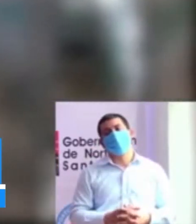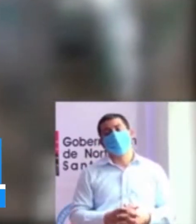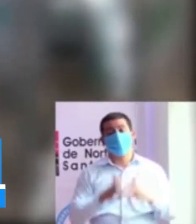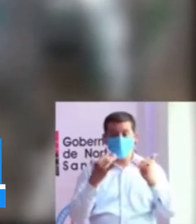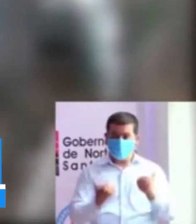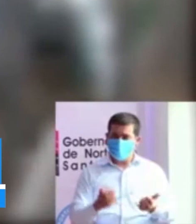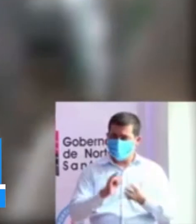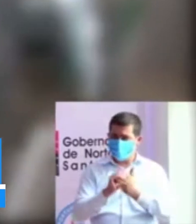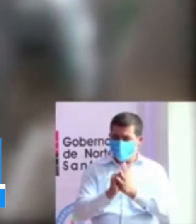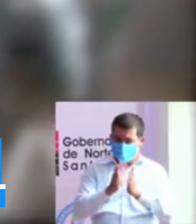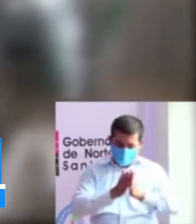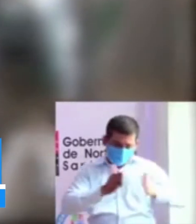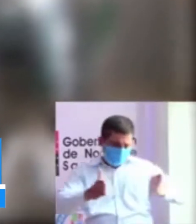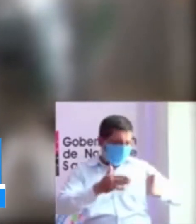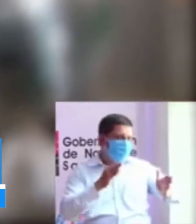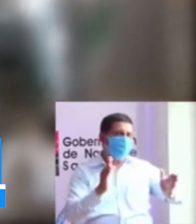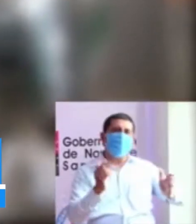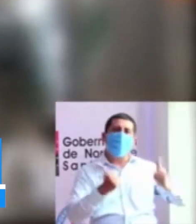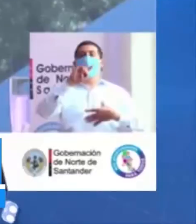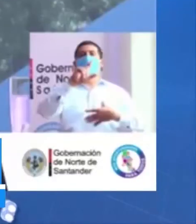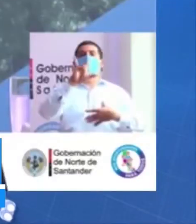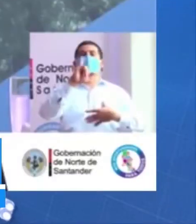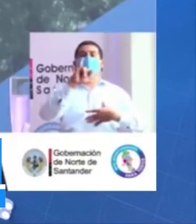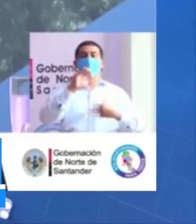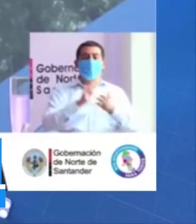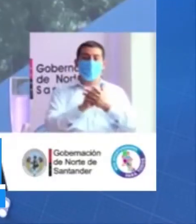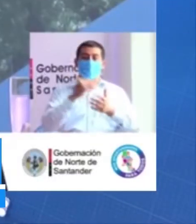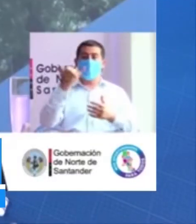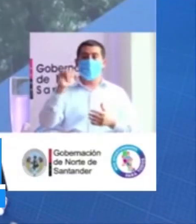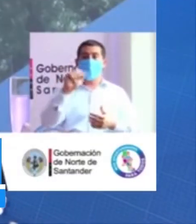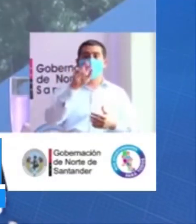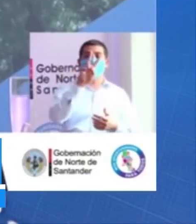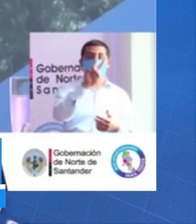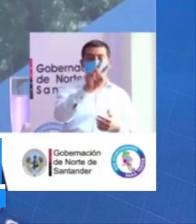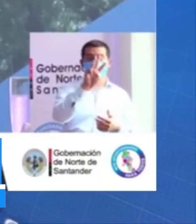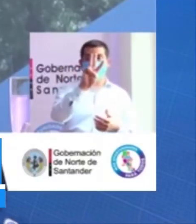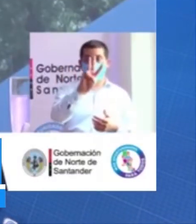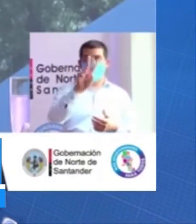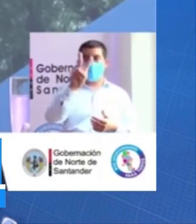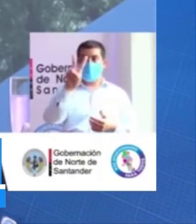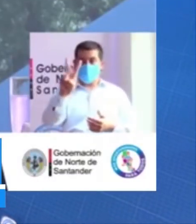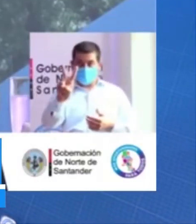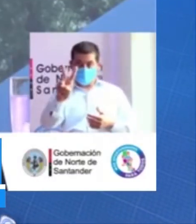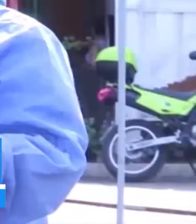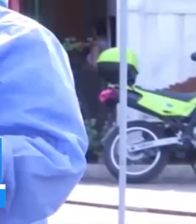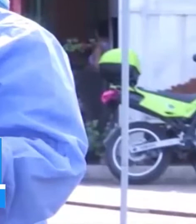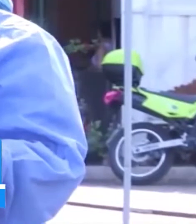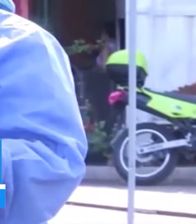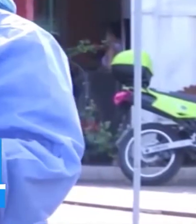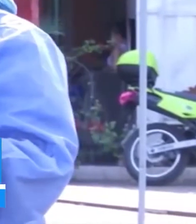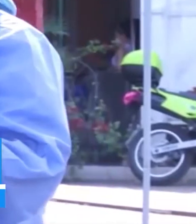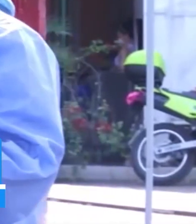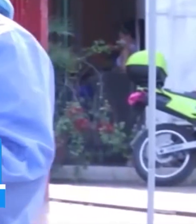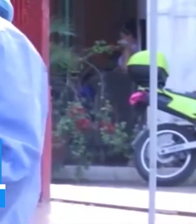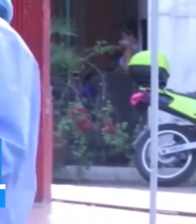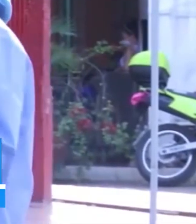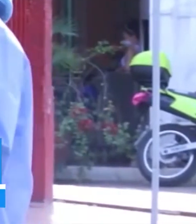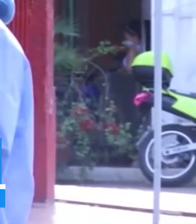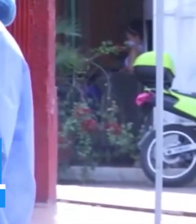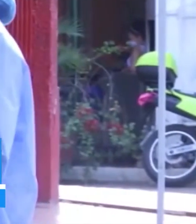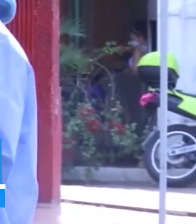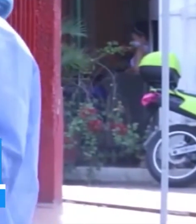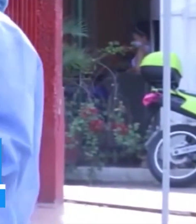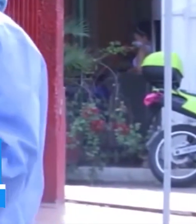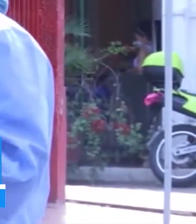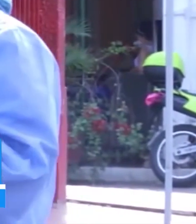hoy tenemos 332 camas o unidades de cuidados intensivos. En norte de Santander se han